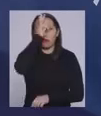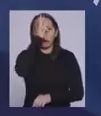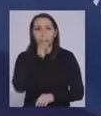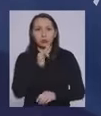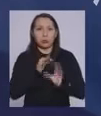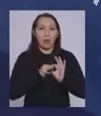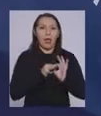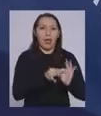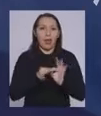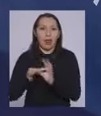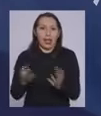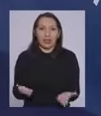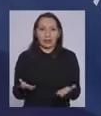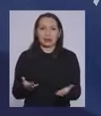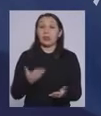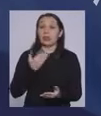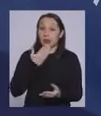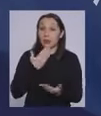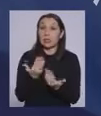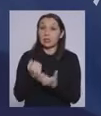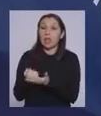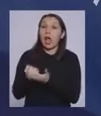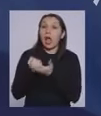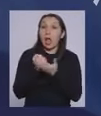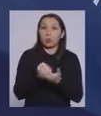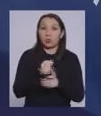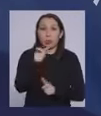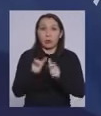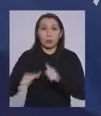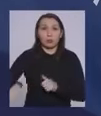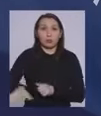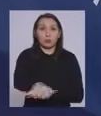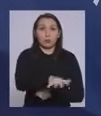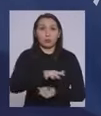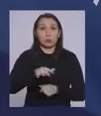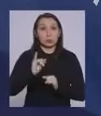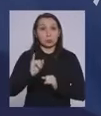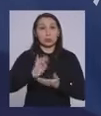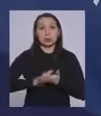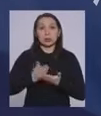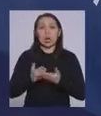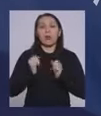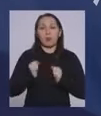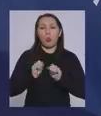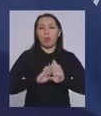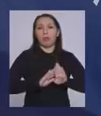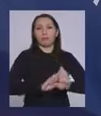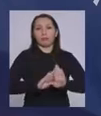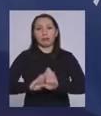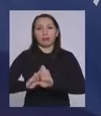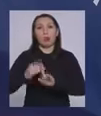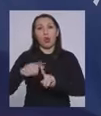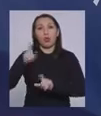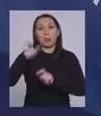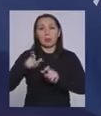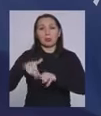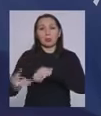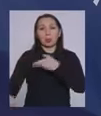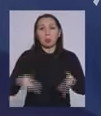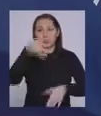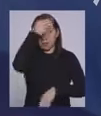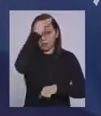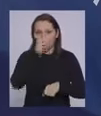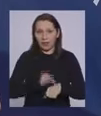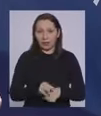que lo agradecemos, y requiere la colaboración de la población que sí está sana y que puede evitar que otros